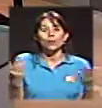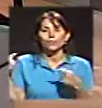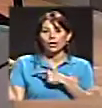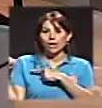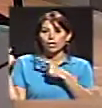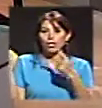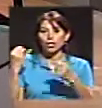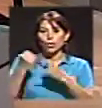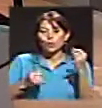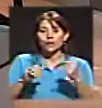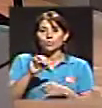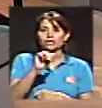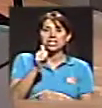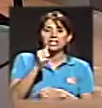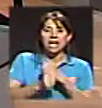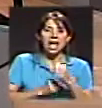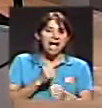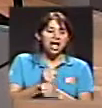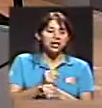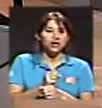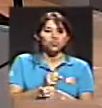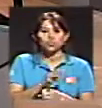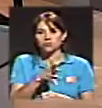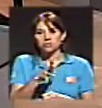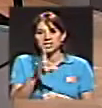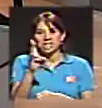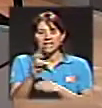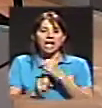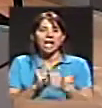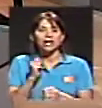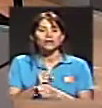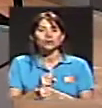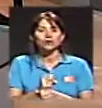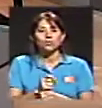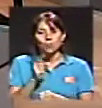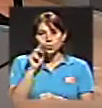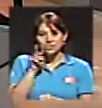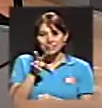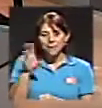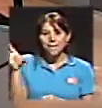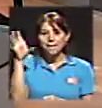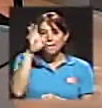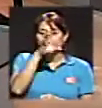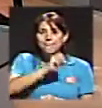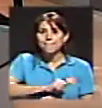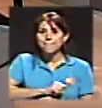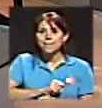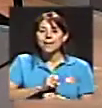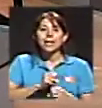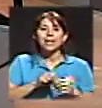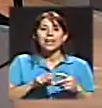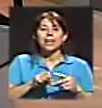años, 6, 7 años, nota que en los años 2007 a